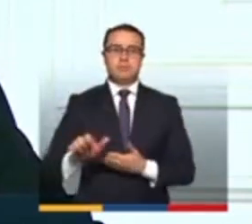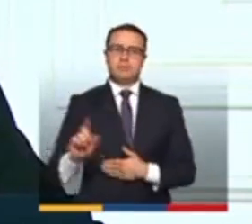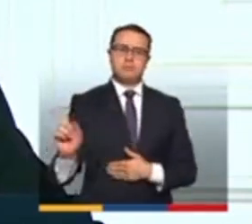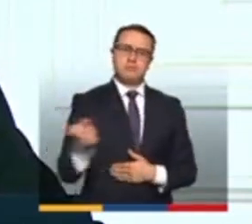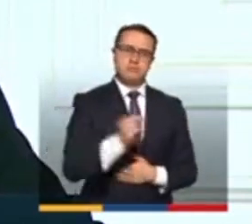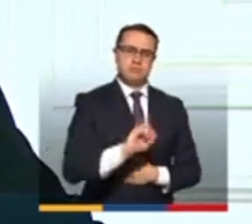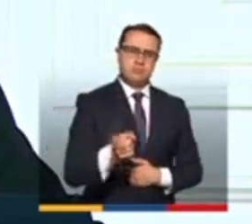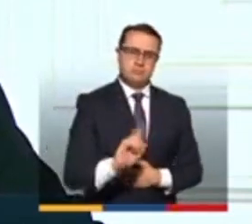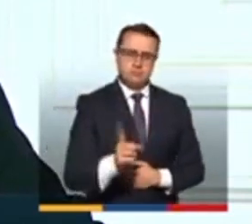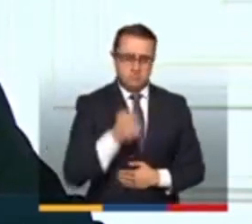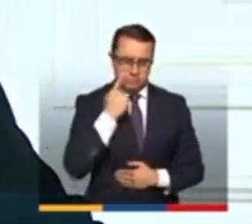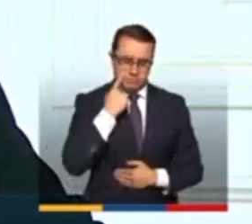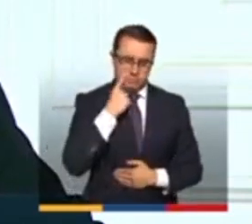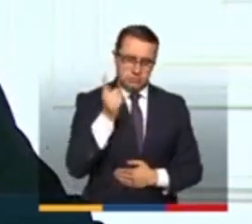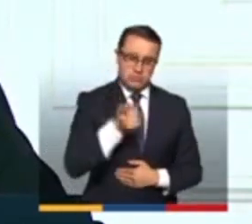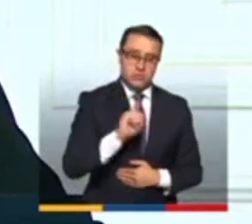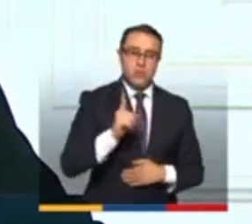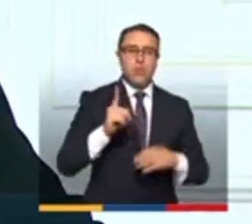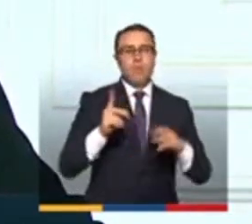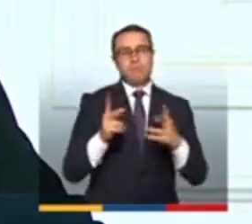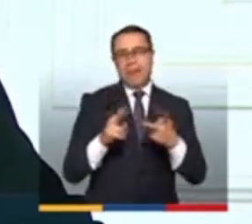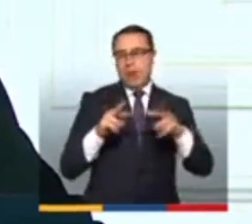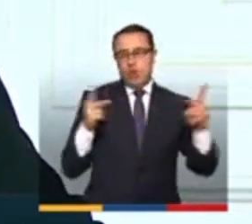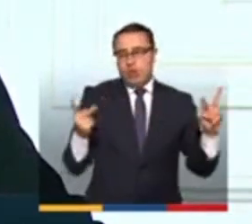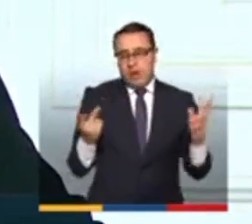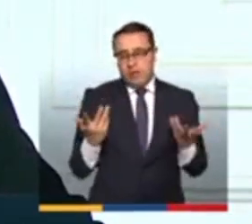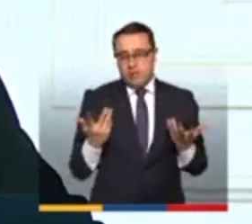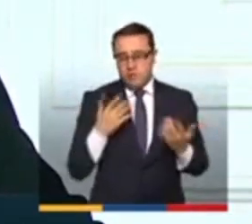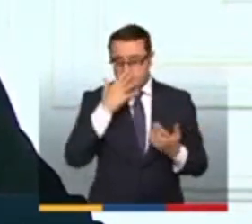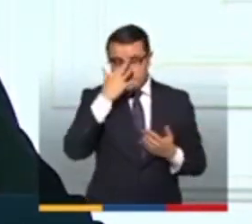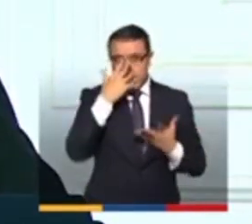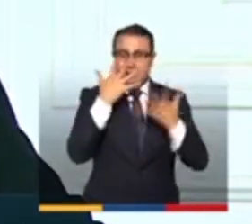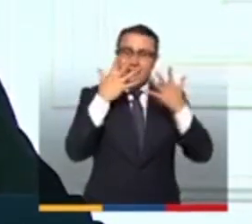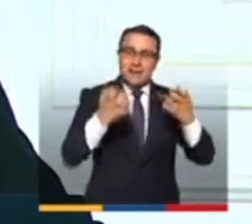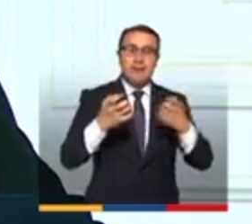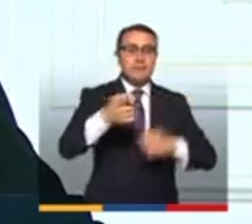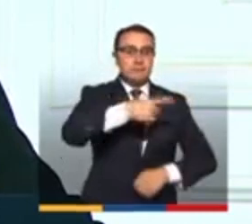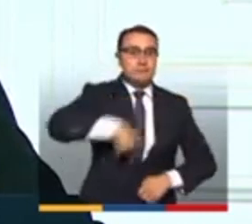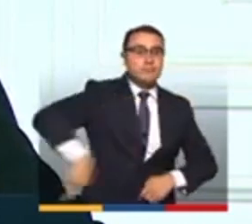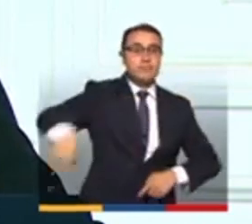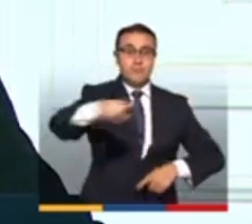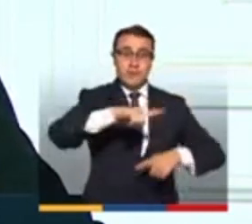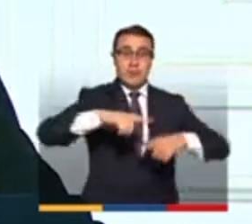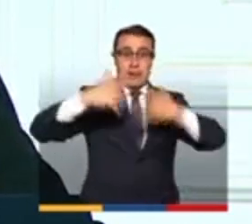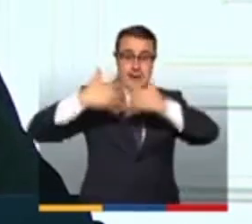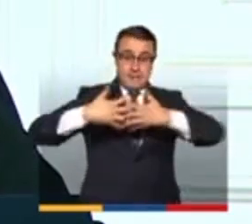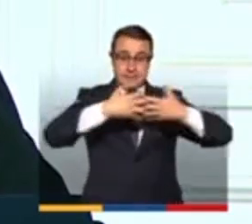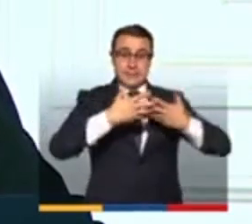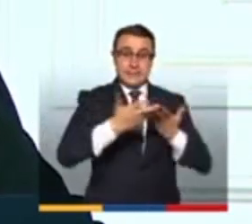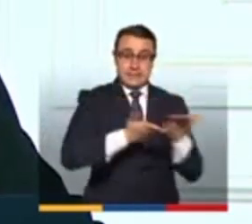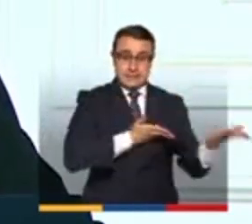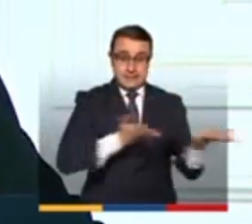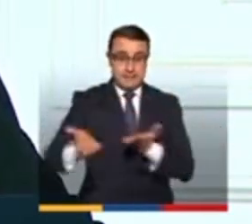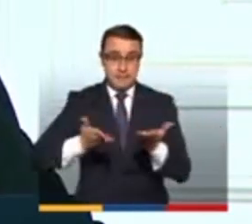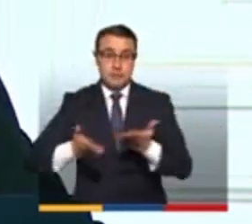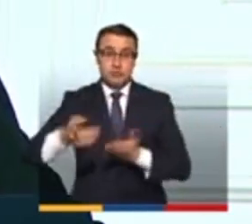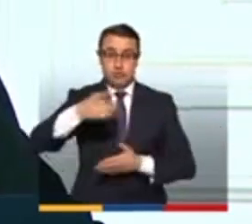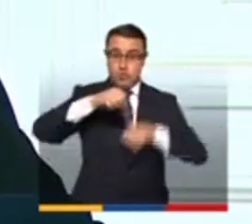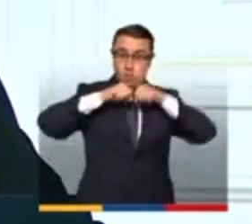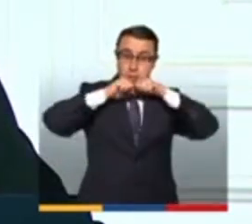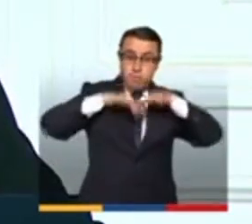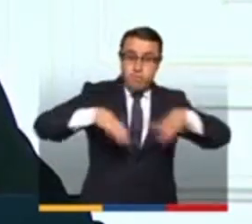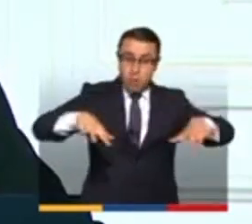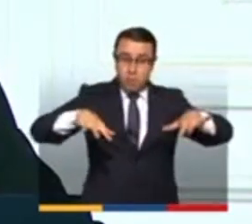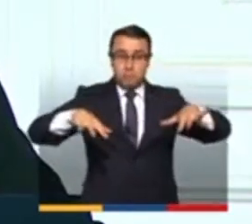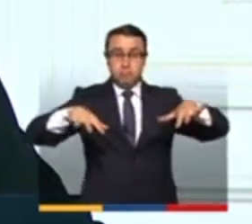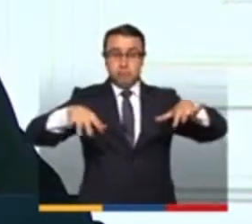servicios, sino incluso lo contrario. Estamos hablando de democratizar la prestación de los servicios